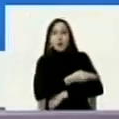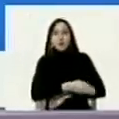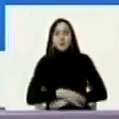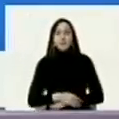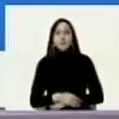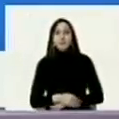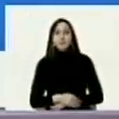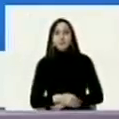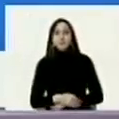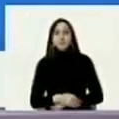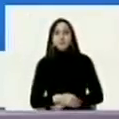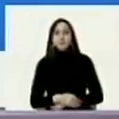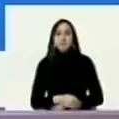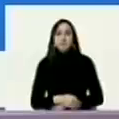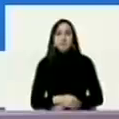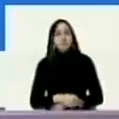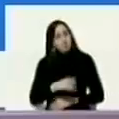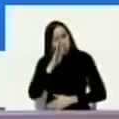y